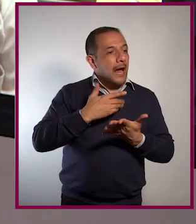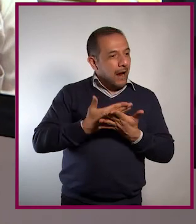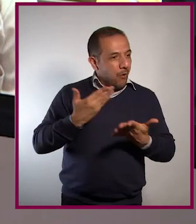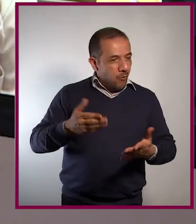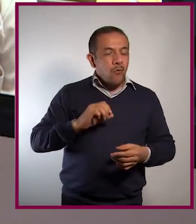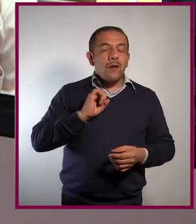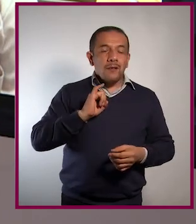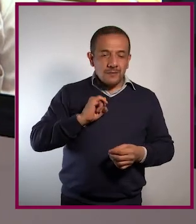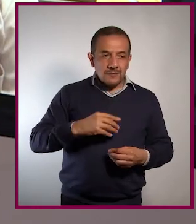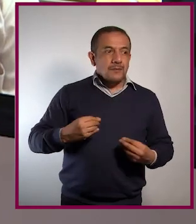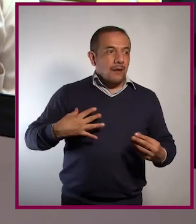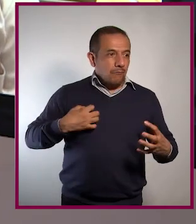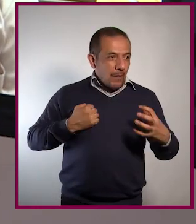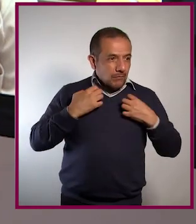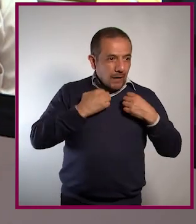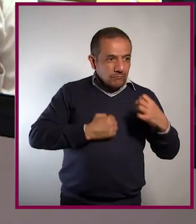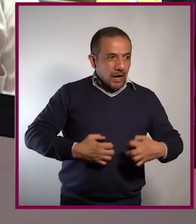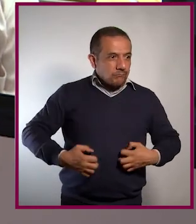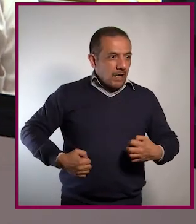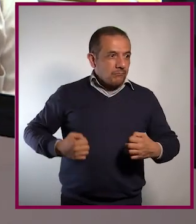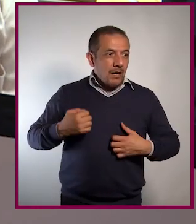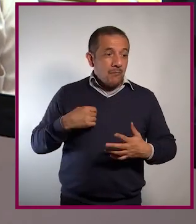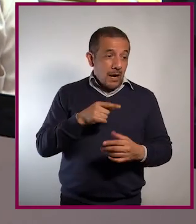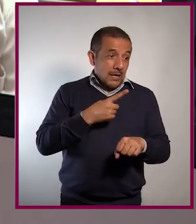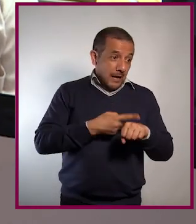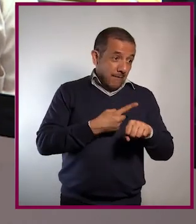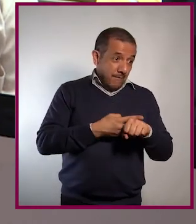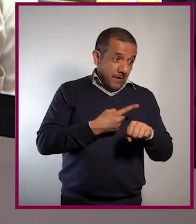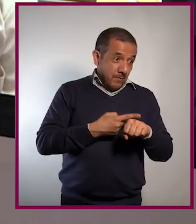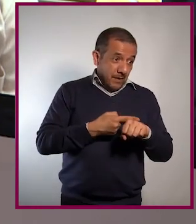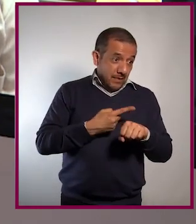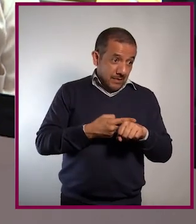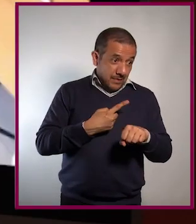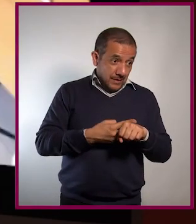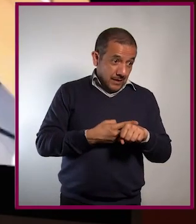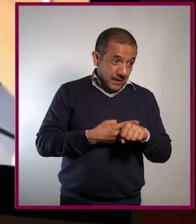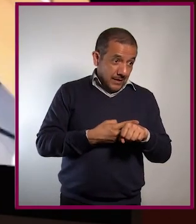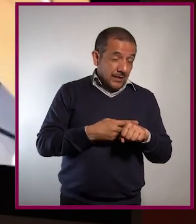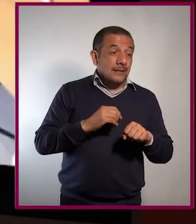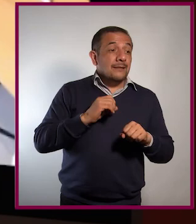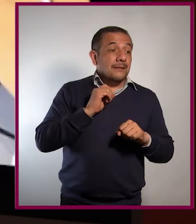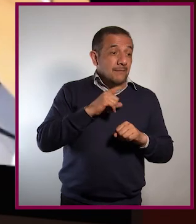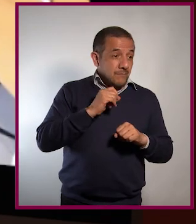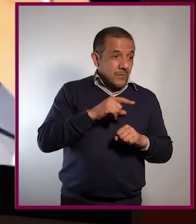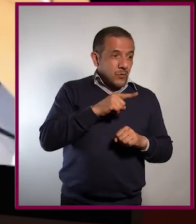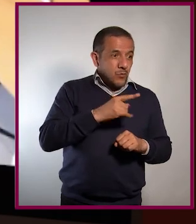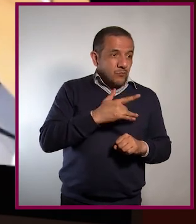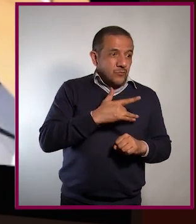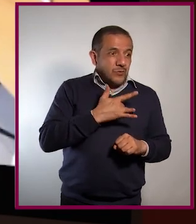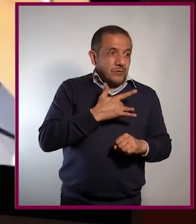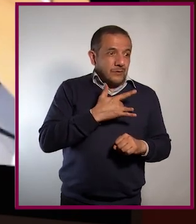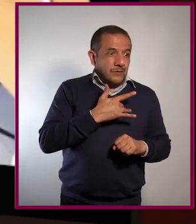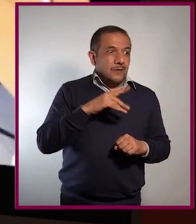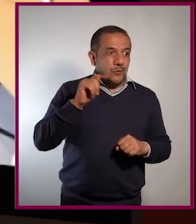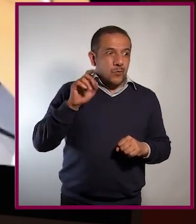al activarse, pues aparte de la enfermedad que ya tienes, desarrollas síntomas de tuberculosis